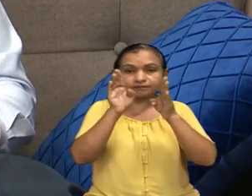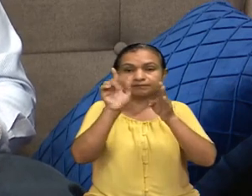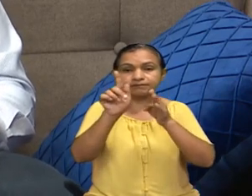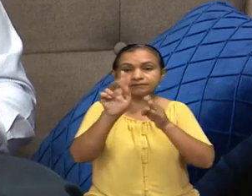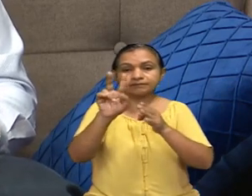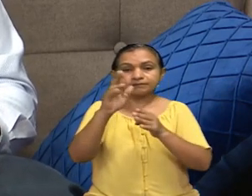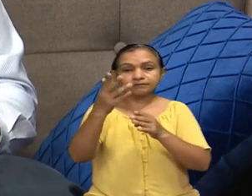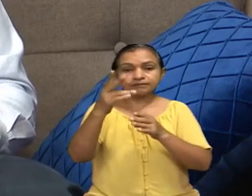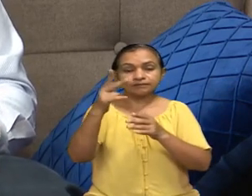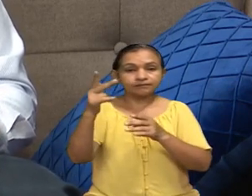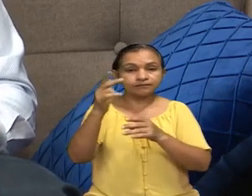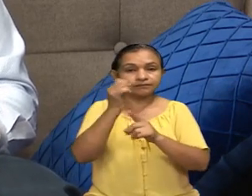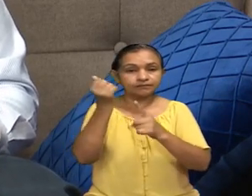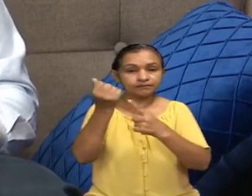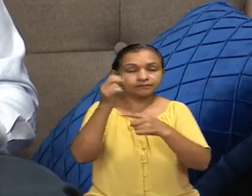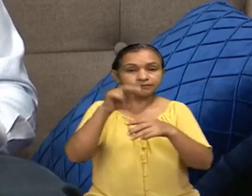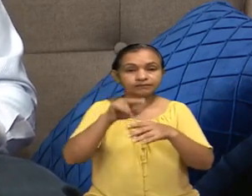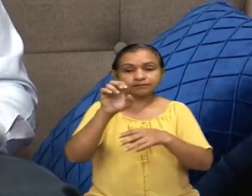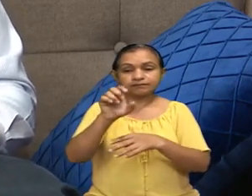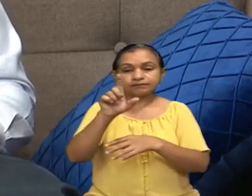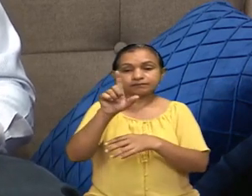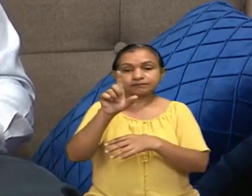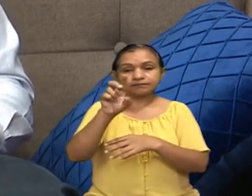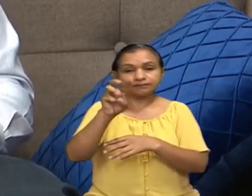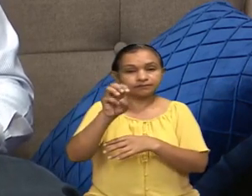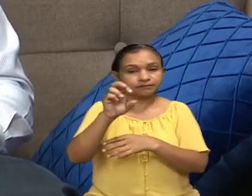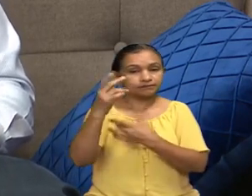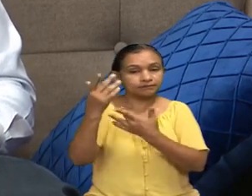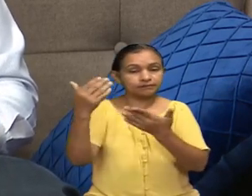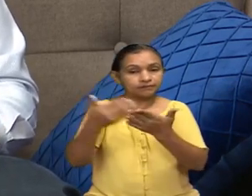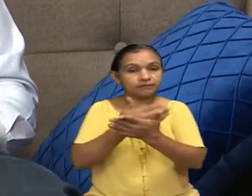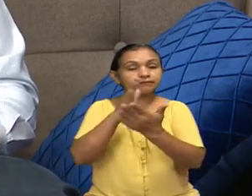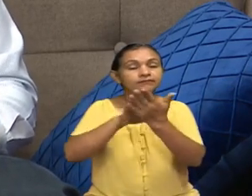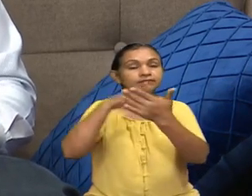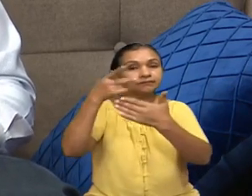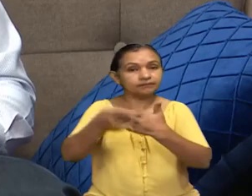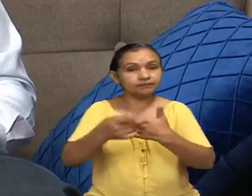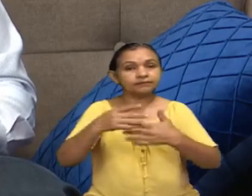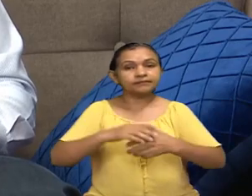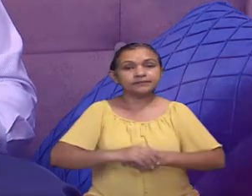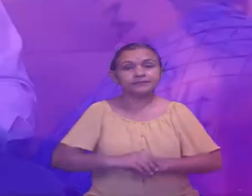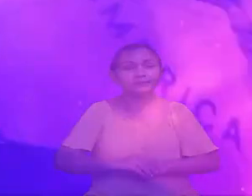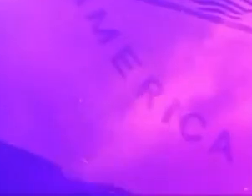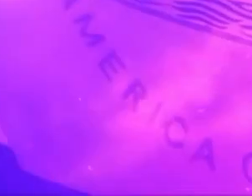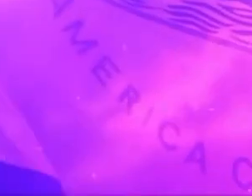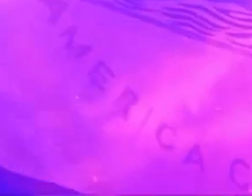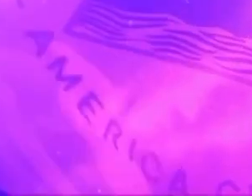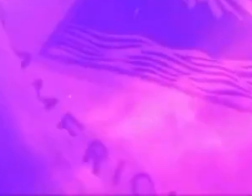parlamentario, el canal de la Asamblea Nacional. Estuvo con ustedes Elmer Marcia y les esperamos en una nueva edición.